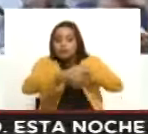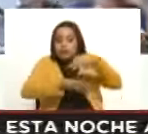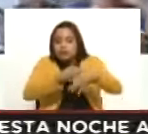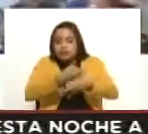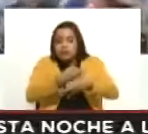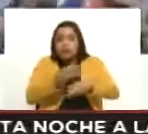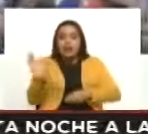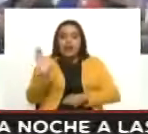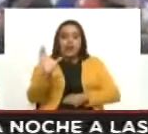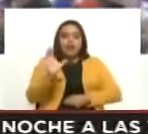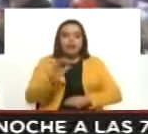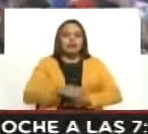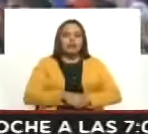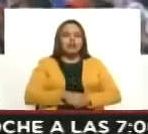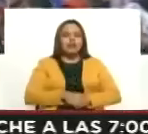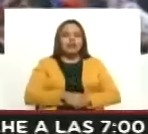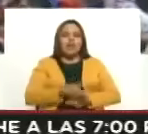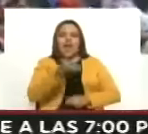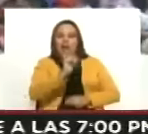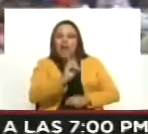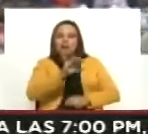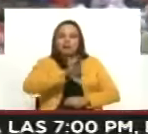Caracas sería